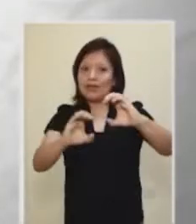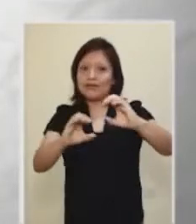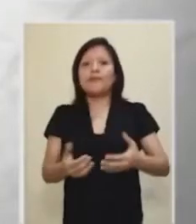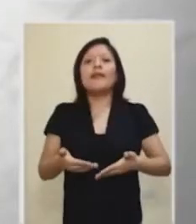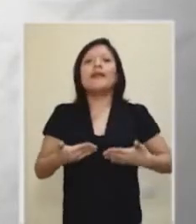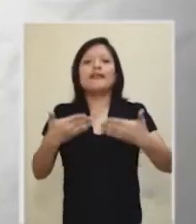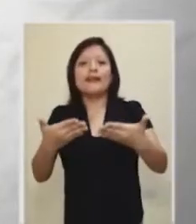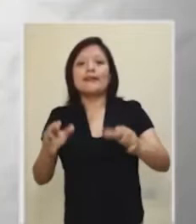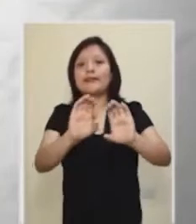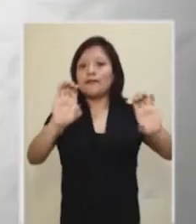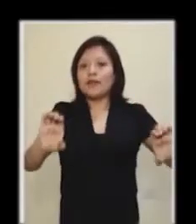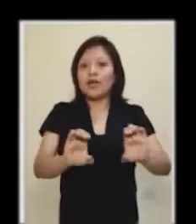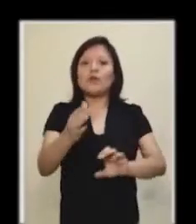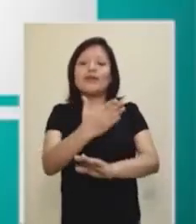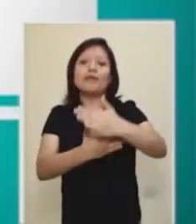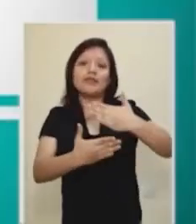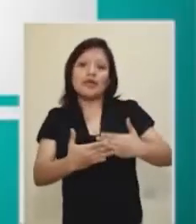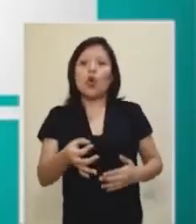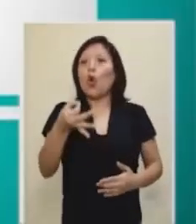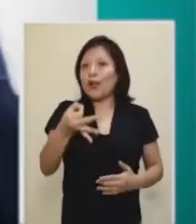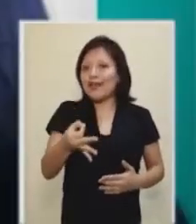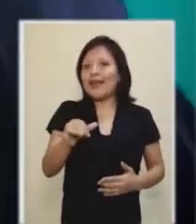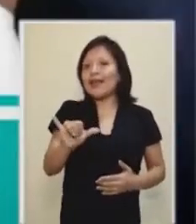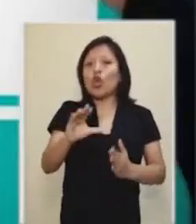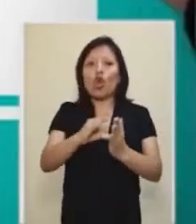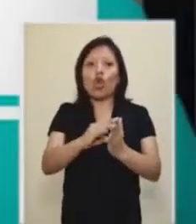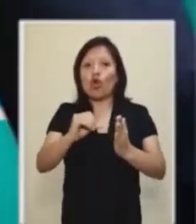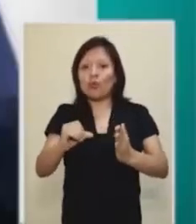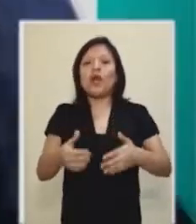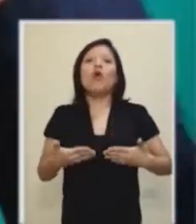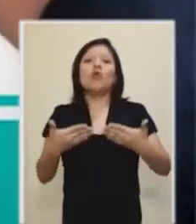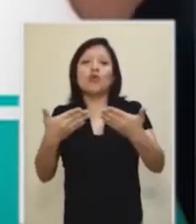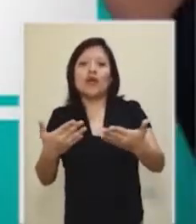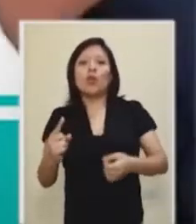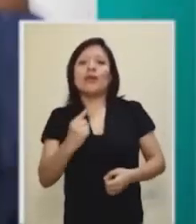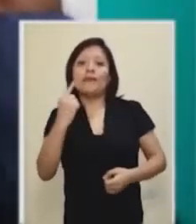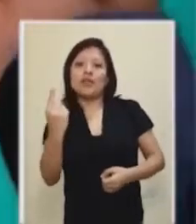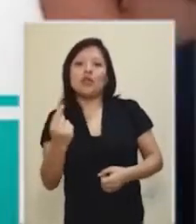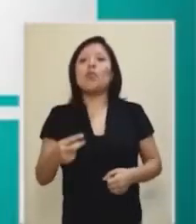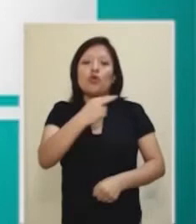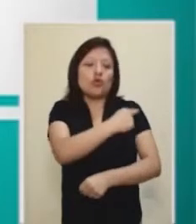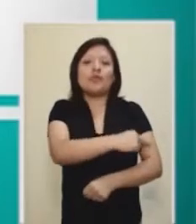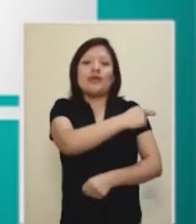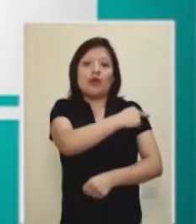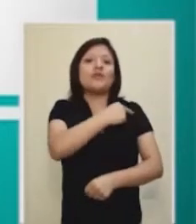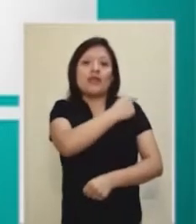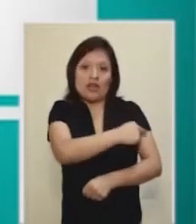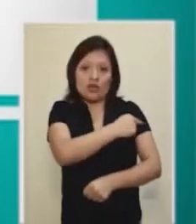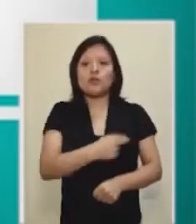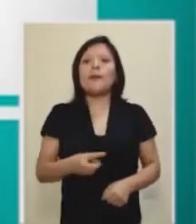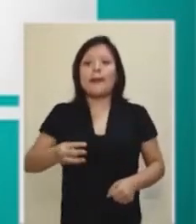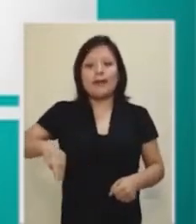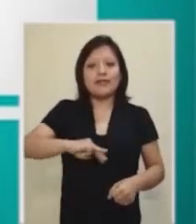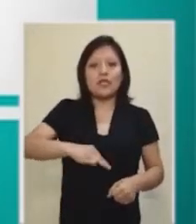por ciento sea reservado para personas con discapacidad, para que solo se presenten personas con discapacidad y entre ellas concursen.